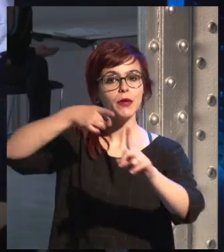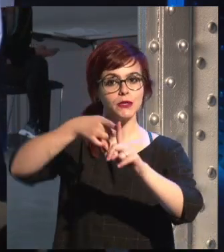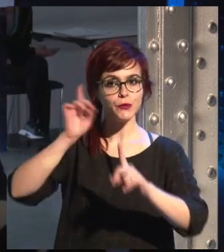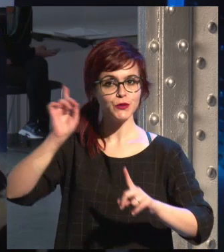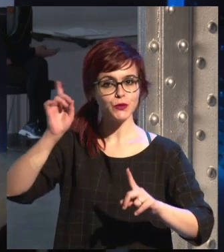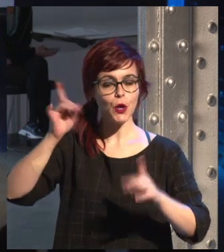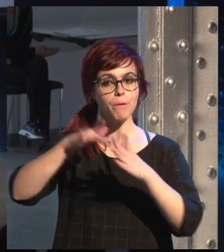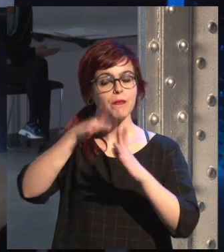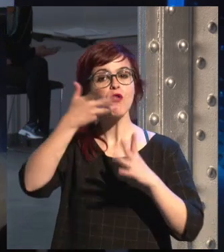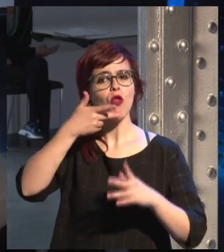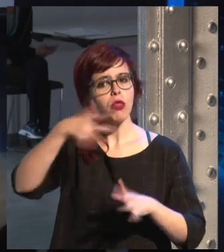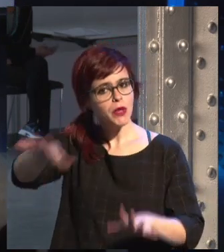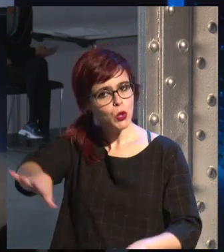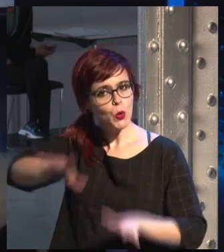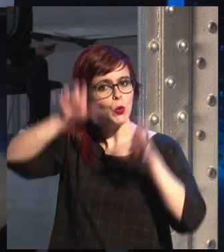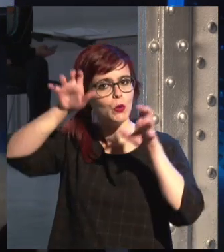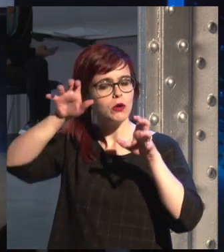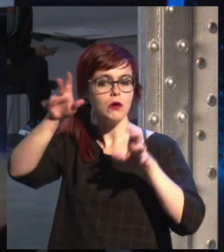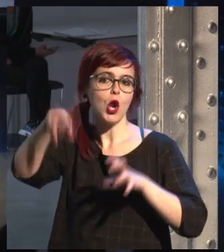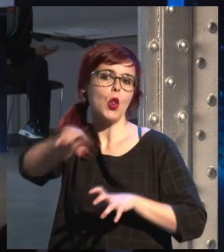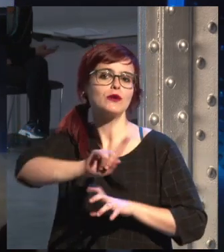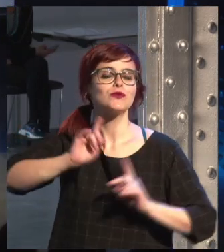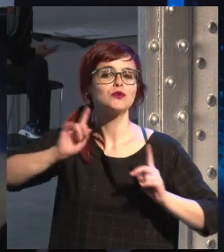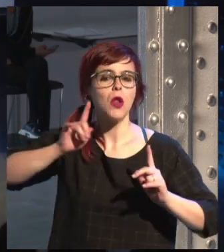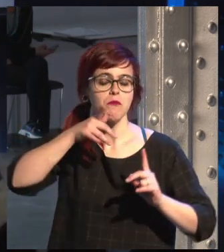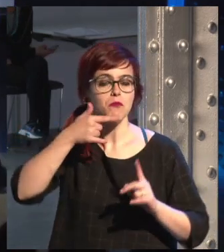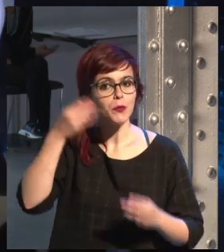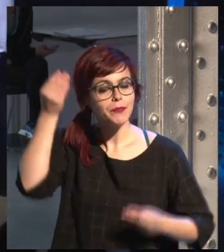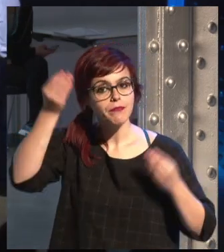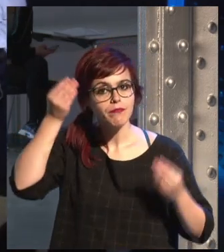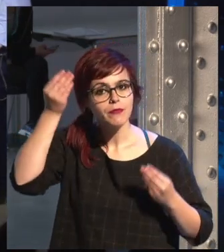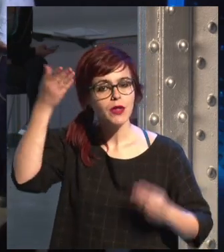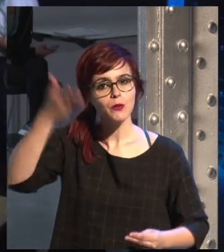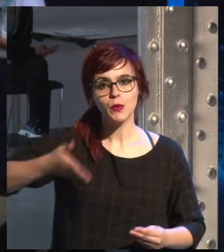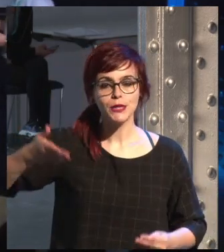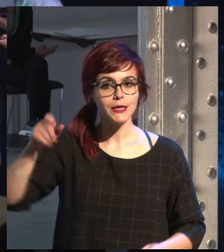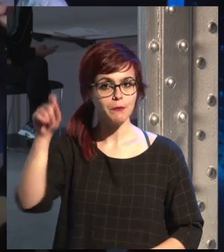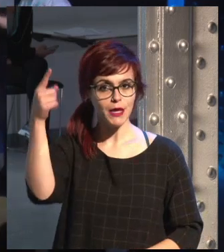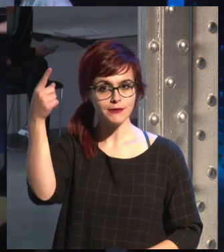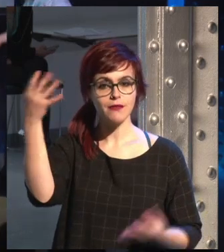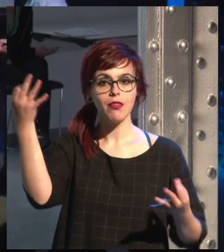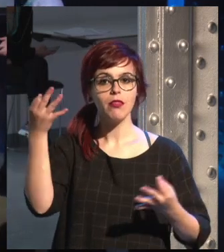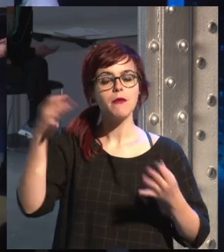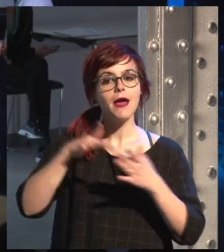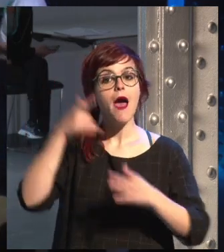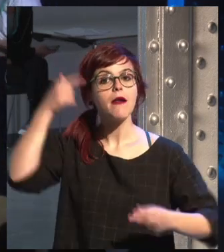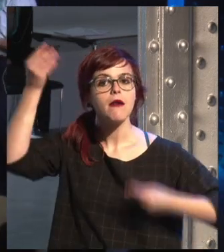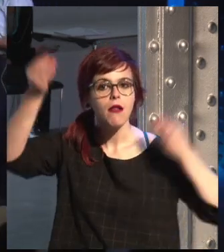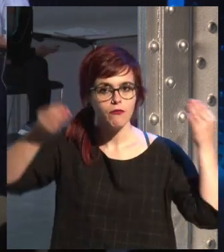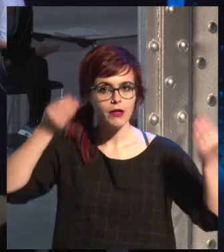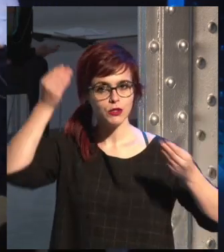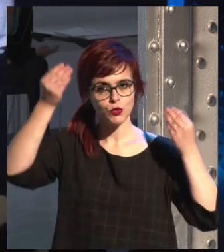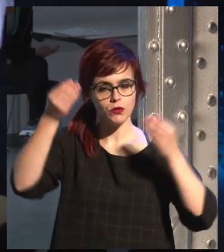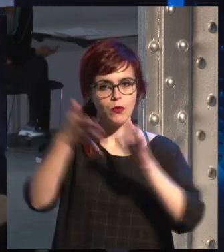adquirir conocimiento, que eso es importante, lo que no se conoce no se valora, pero sobre todo a fomentar la reflexión,